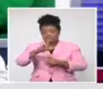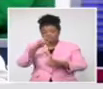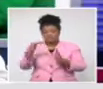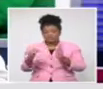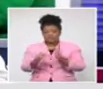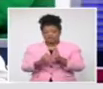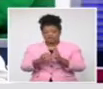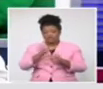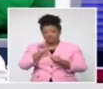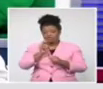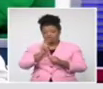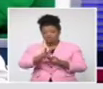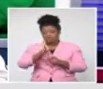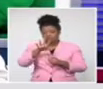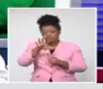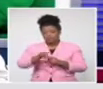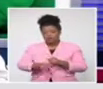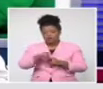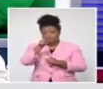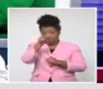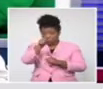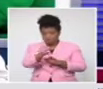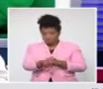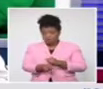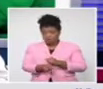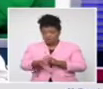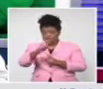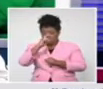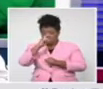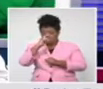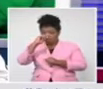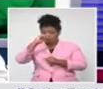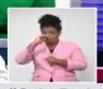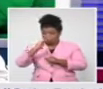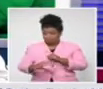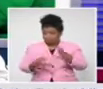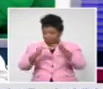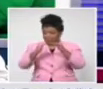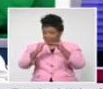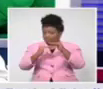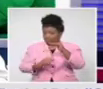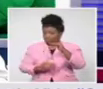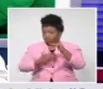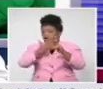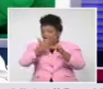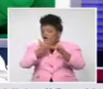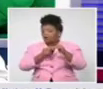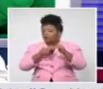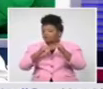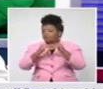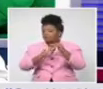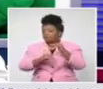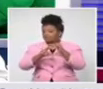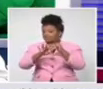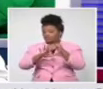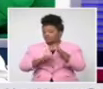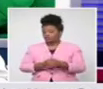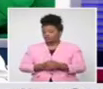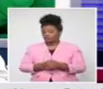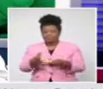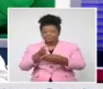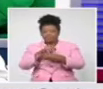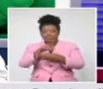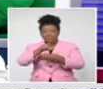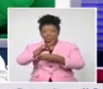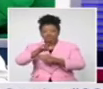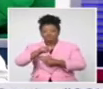13.250 pacientes en edades pediátricas. Estamos hablando del 12,6% de